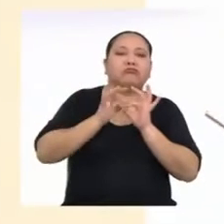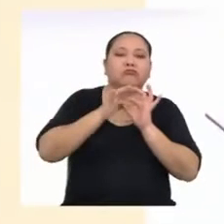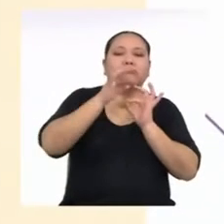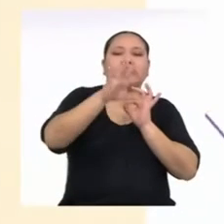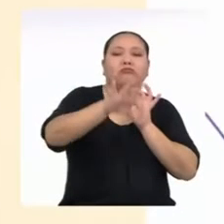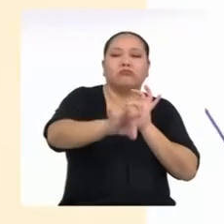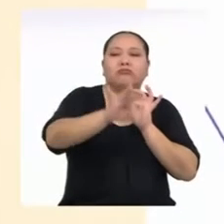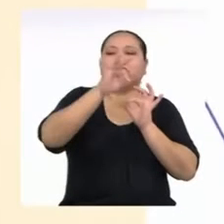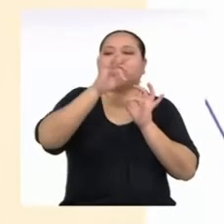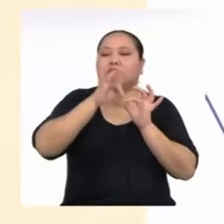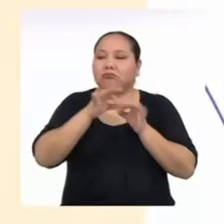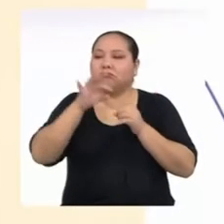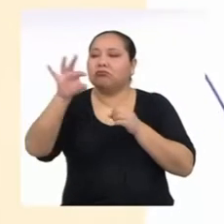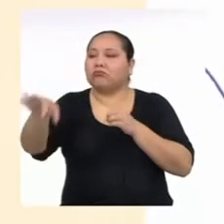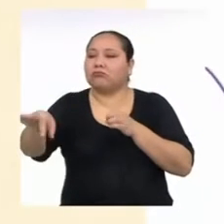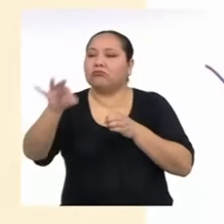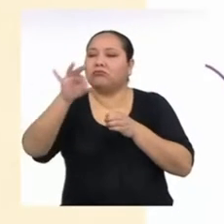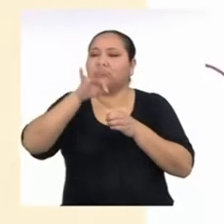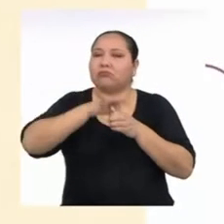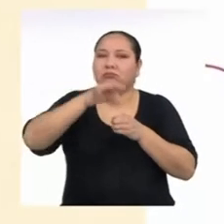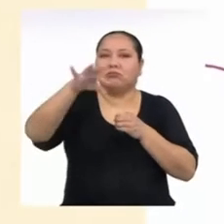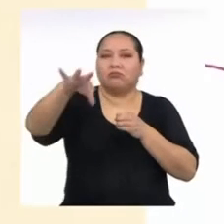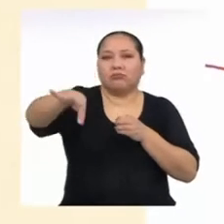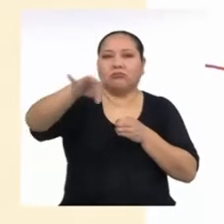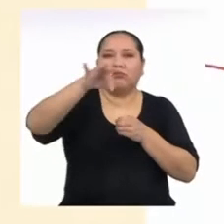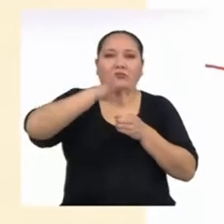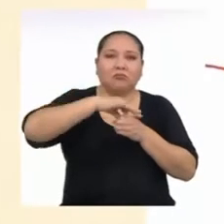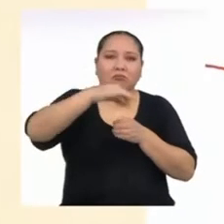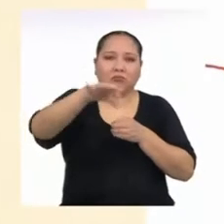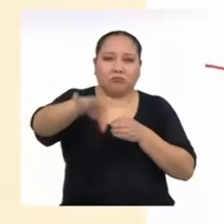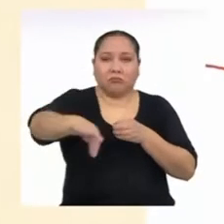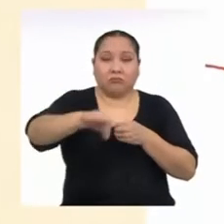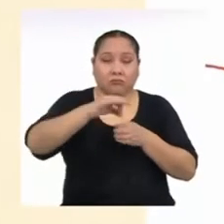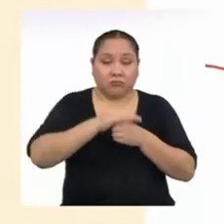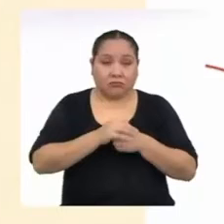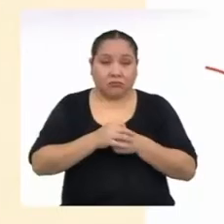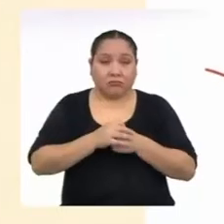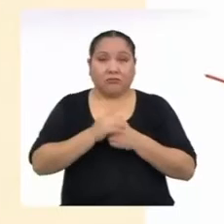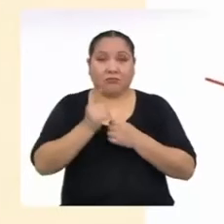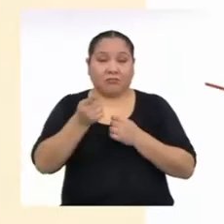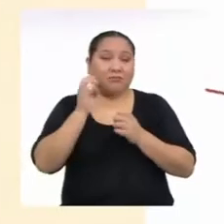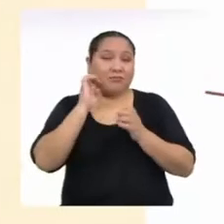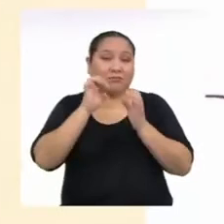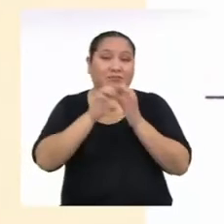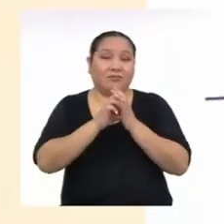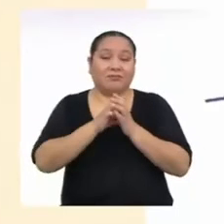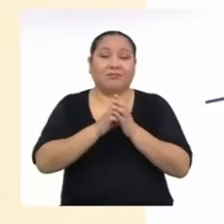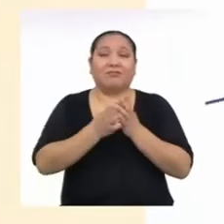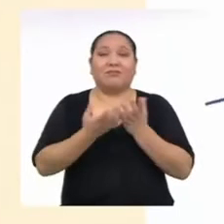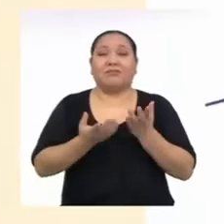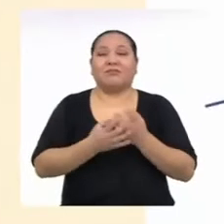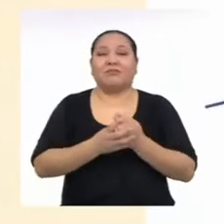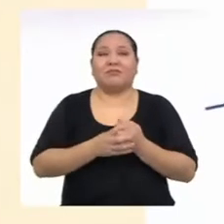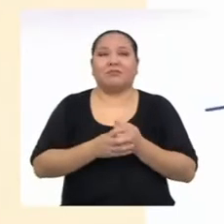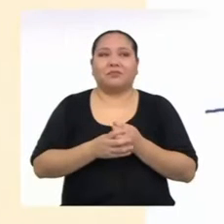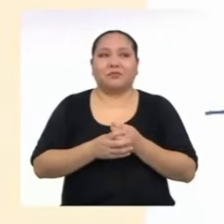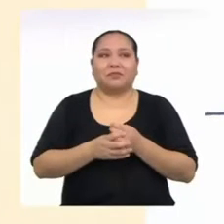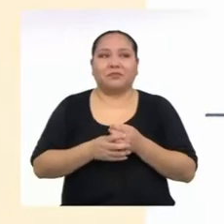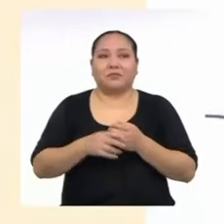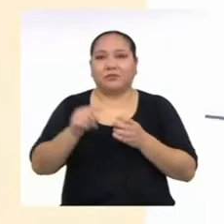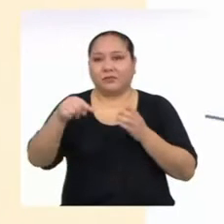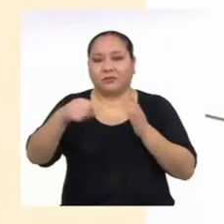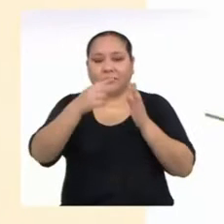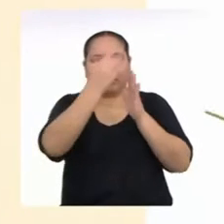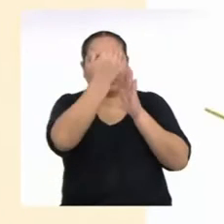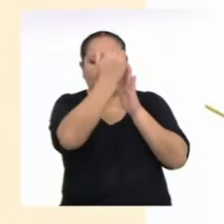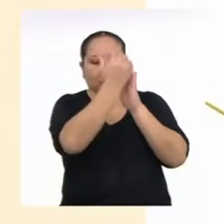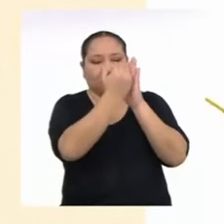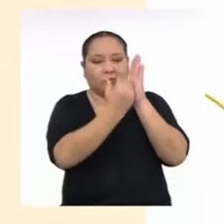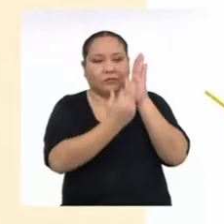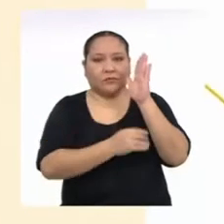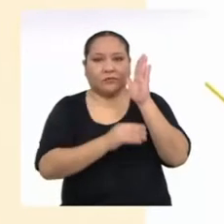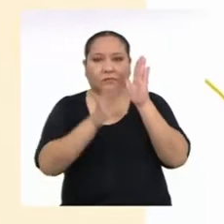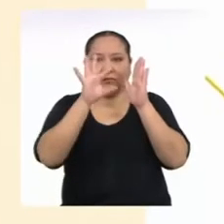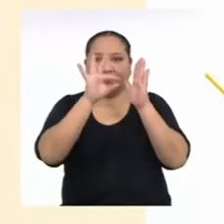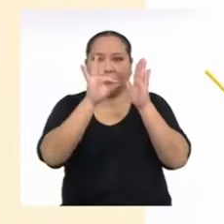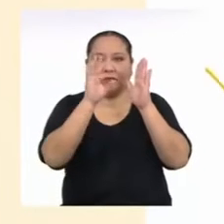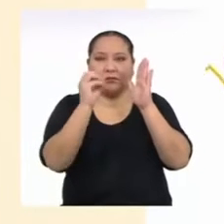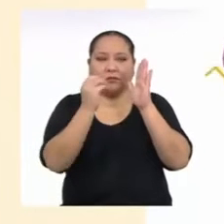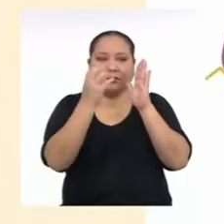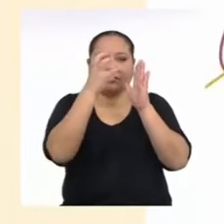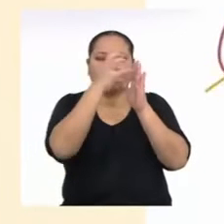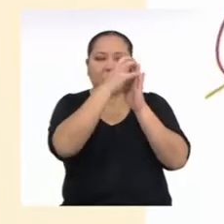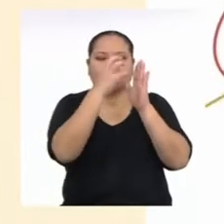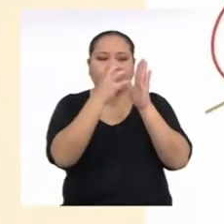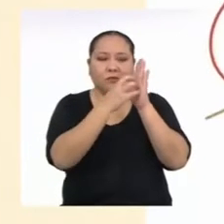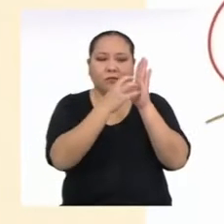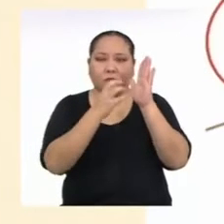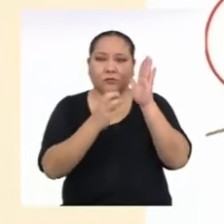Por lo que entiendo sería algo así. Para elegir la muestra de mis vecinos, divido a los 90 en 3 grupos